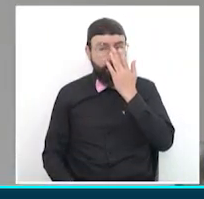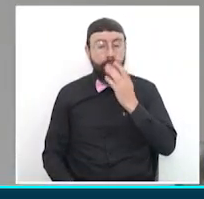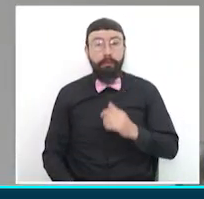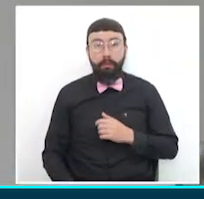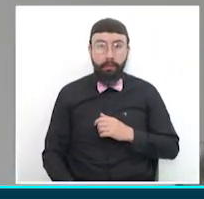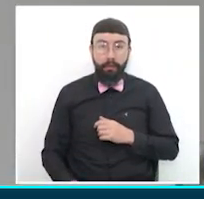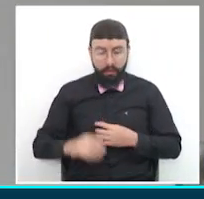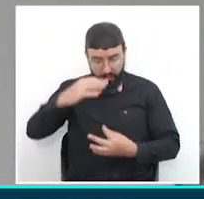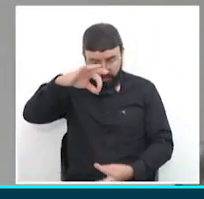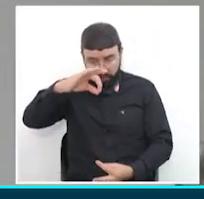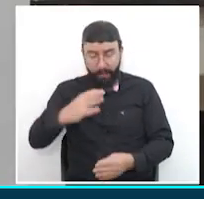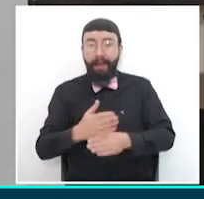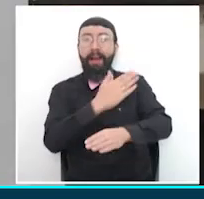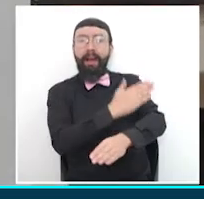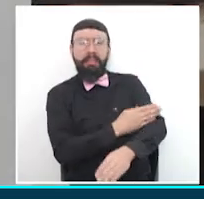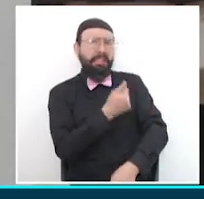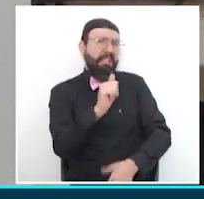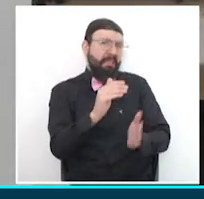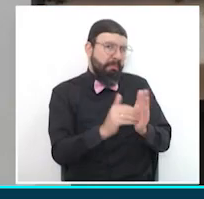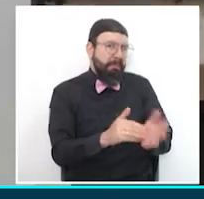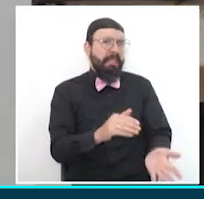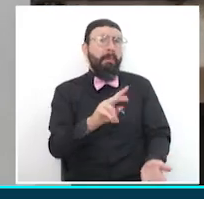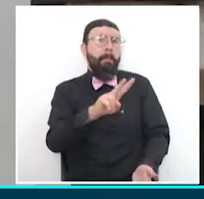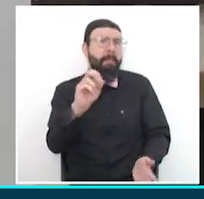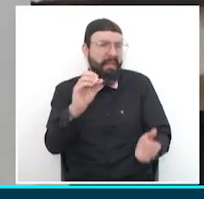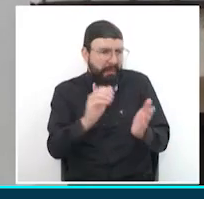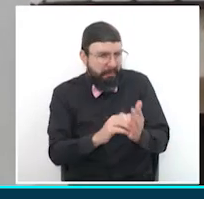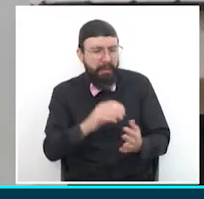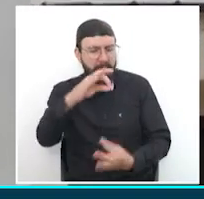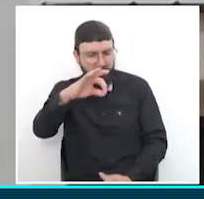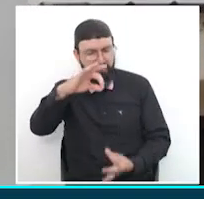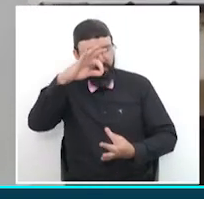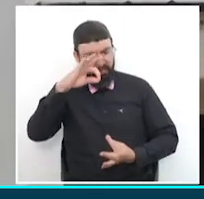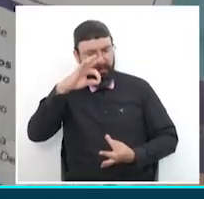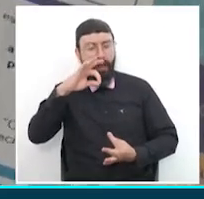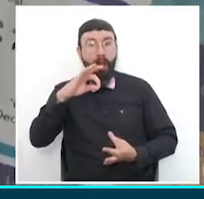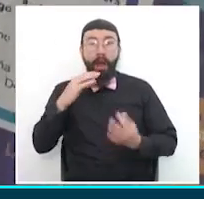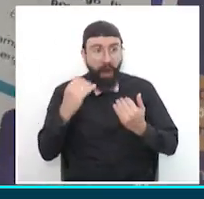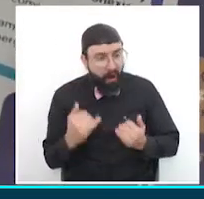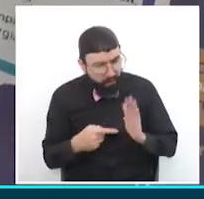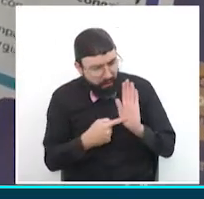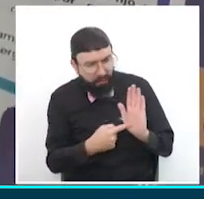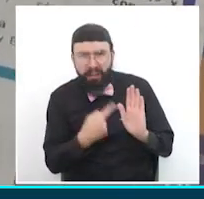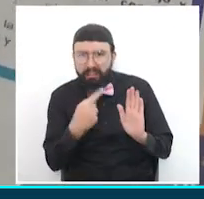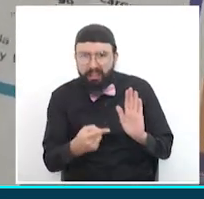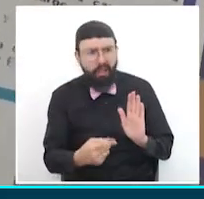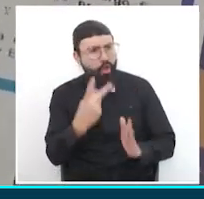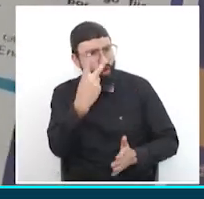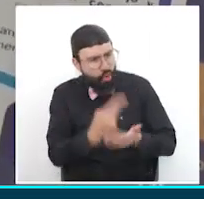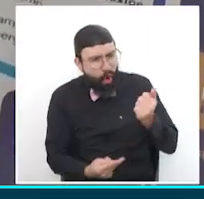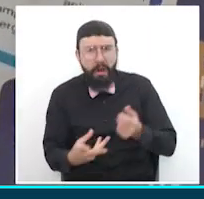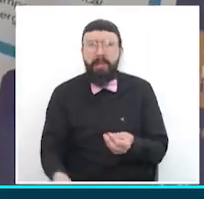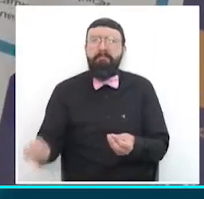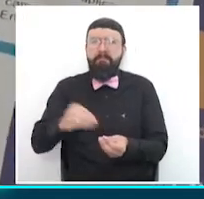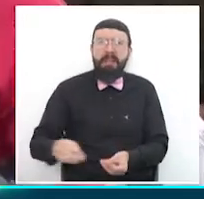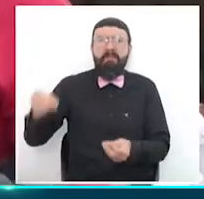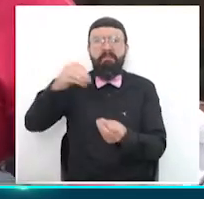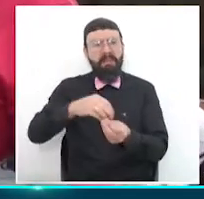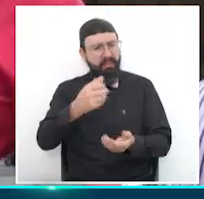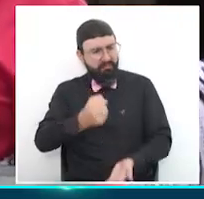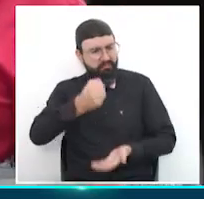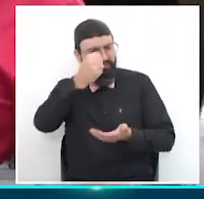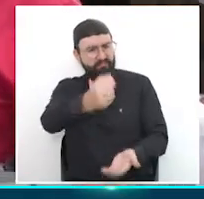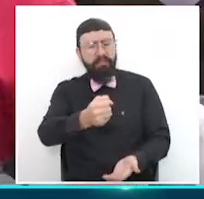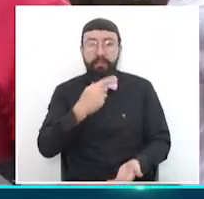Recibos que antes llegaban entre 10 mil y 20 mil pesos, hoy muchos usuarios han reflejado casi el doble de aumento. Según varios de ellos,